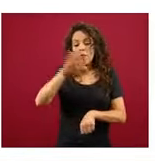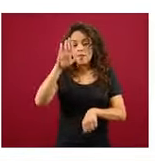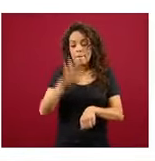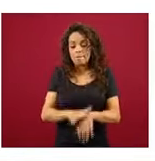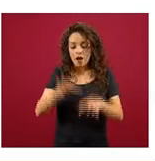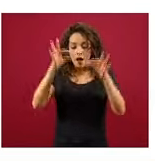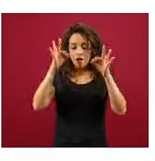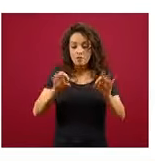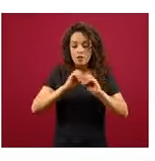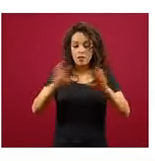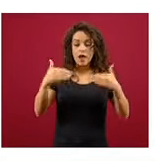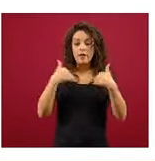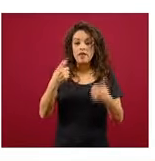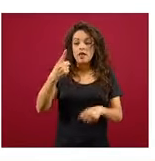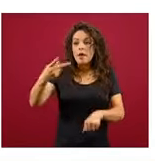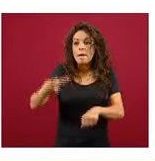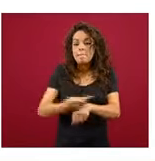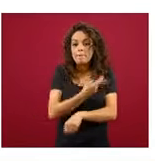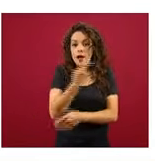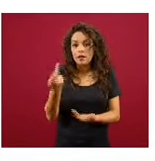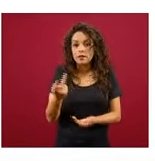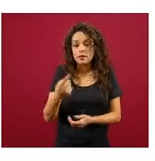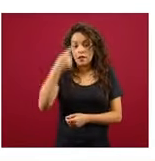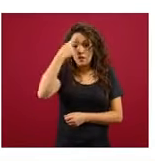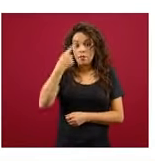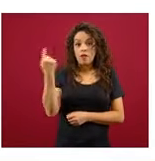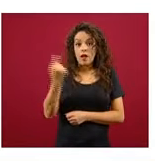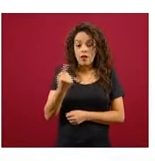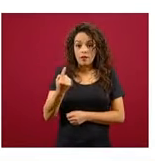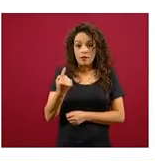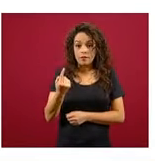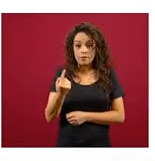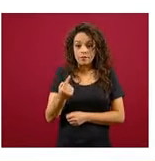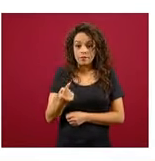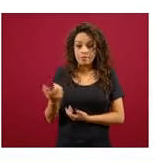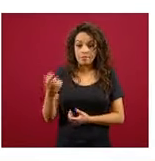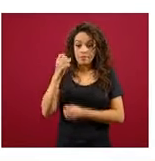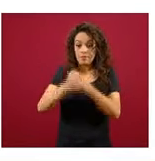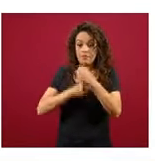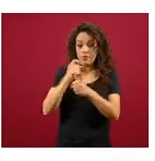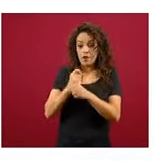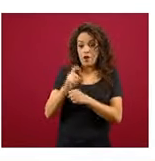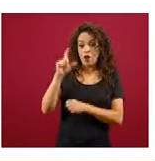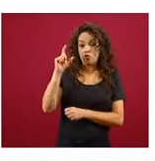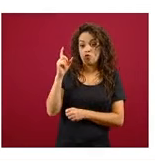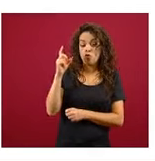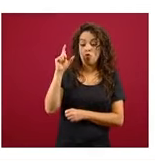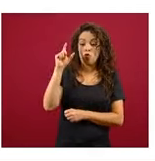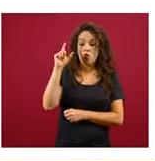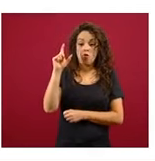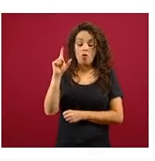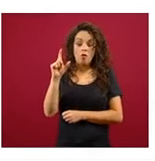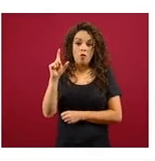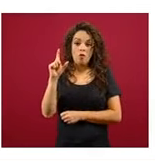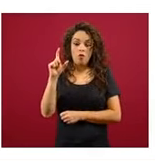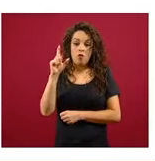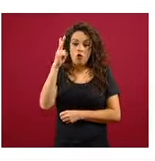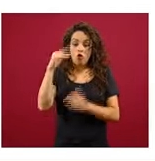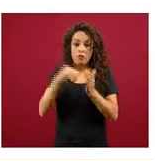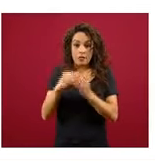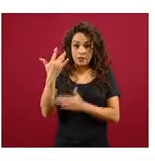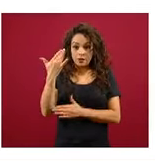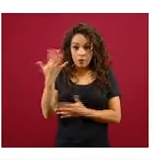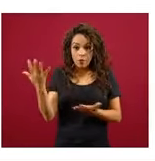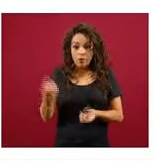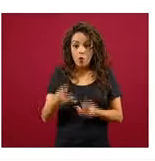podemos esperar, que para el 2050 representa la duplicación del número de personas dependientes, por lo menos